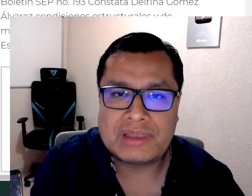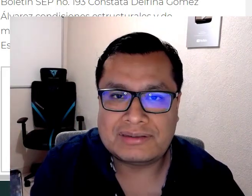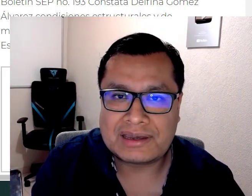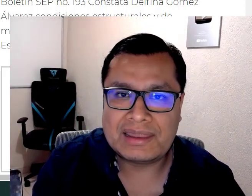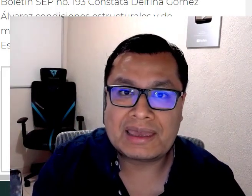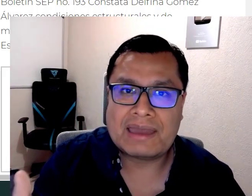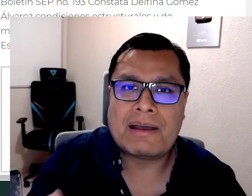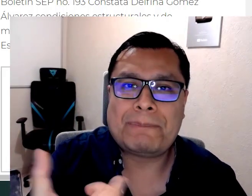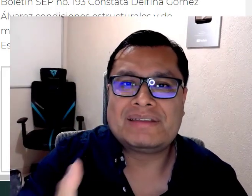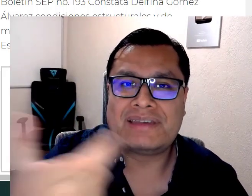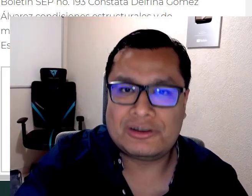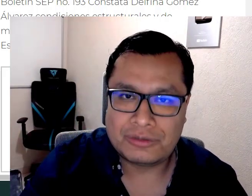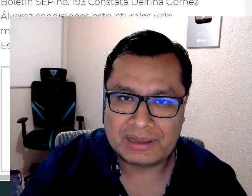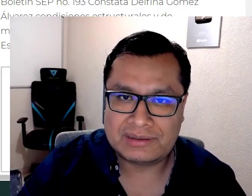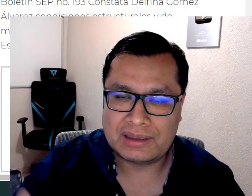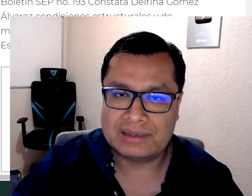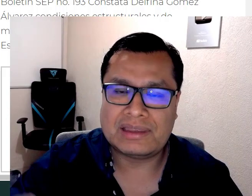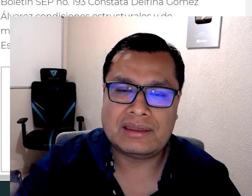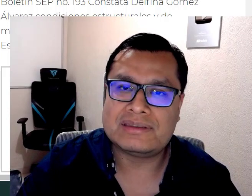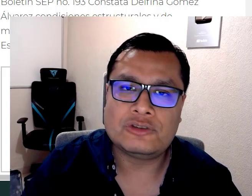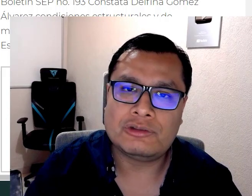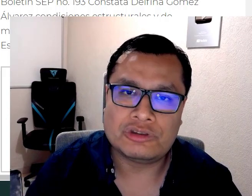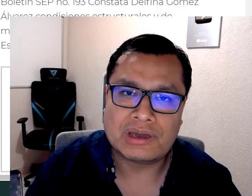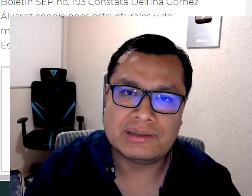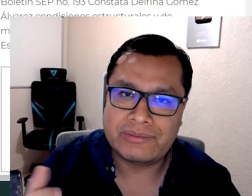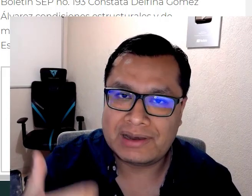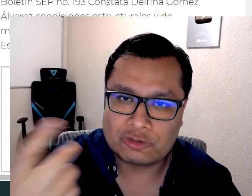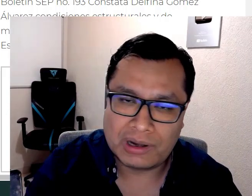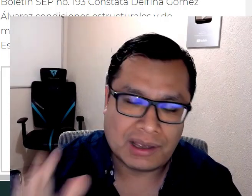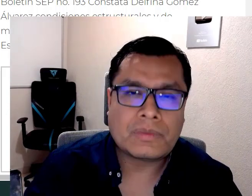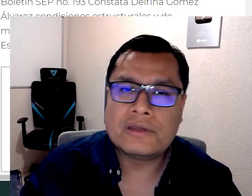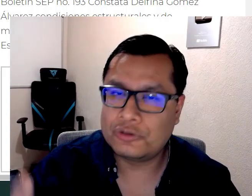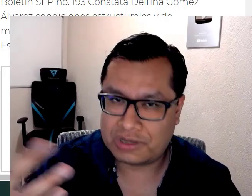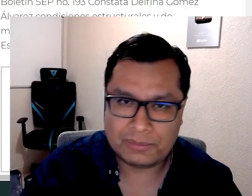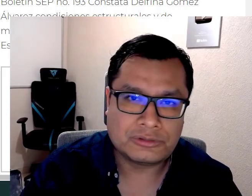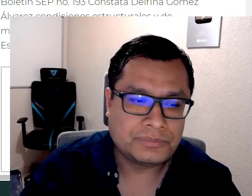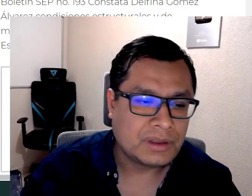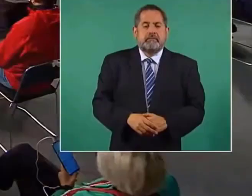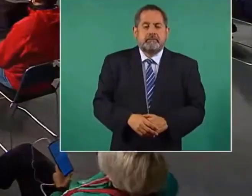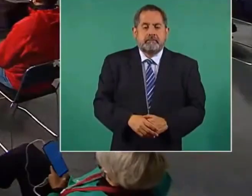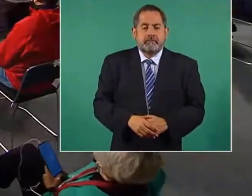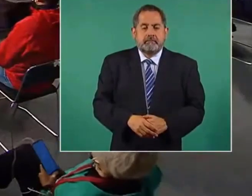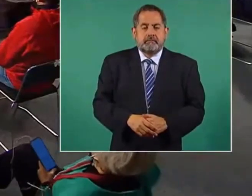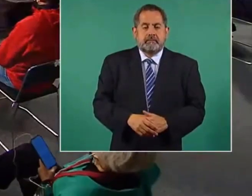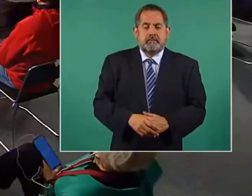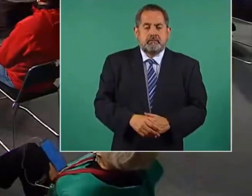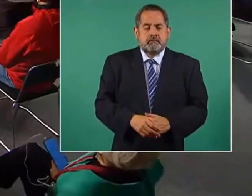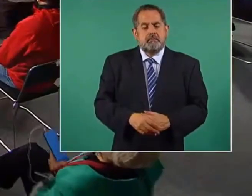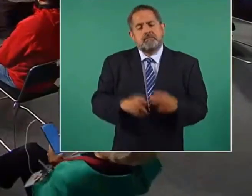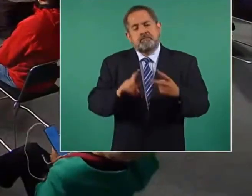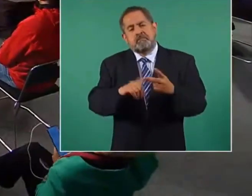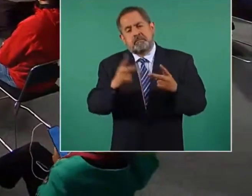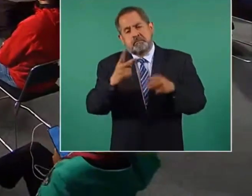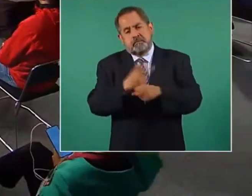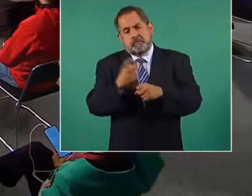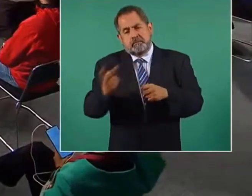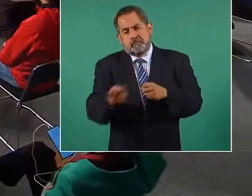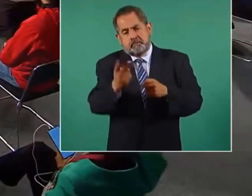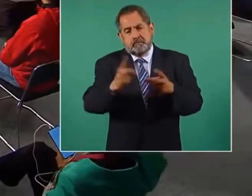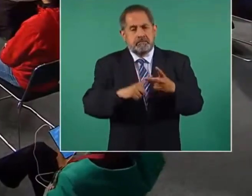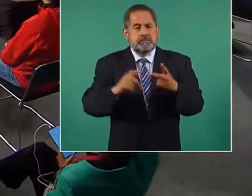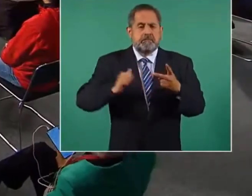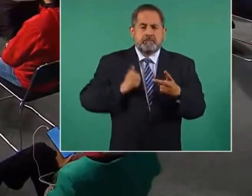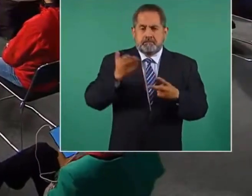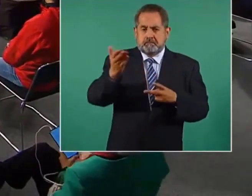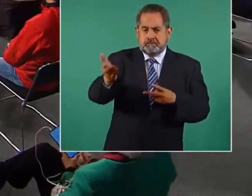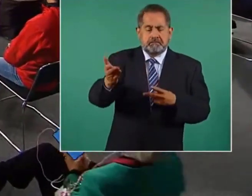pregunta acerca de qué va a pasar sobre esta situación que se vive en la escuela escuchemos en hacer una pregunta y aprovechando que aquí está la